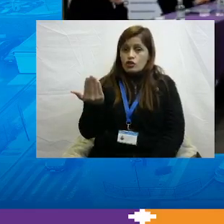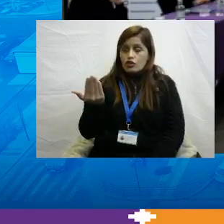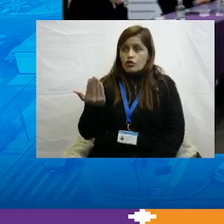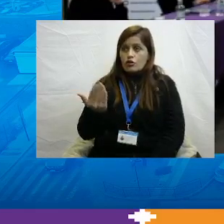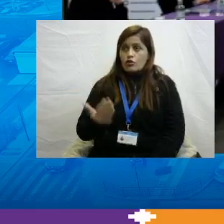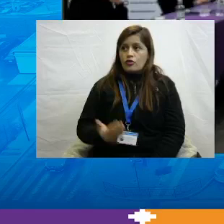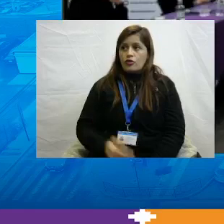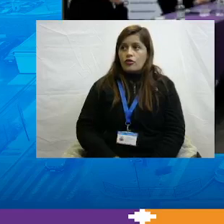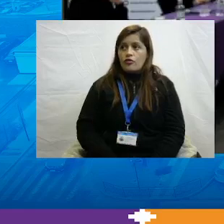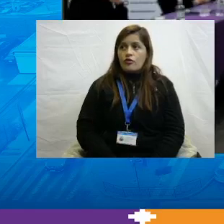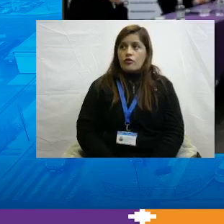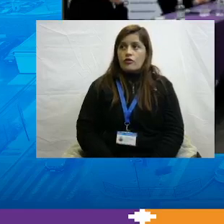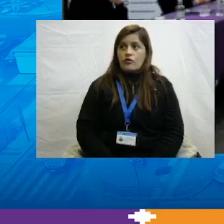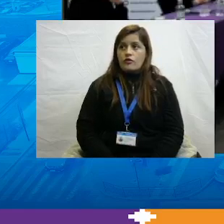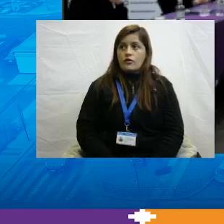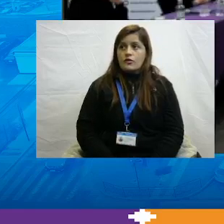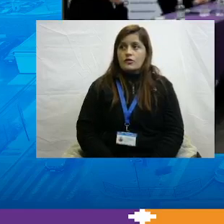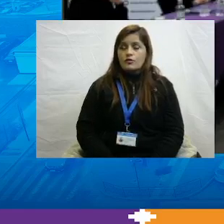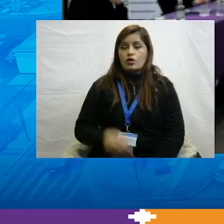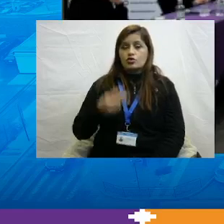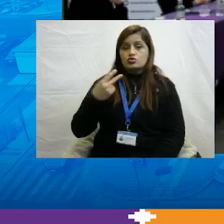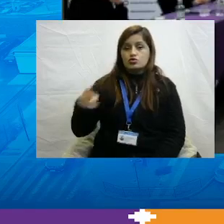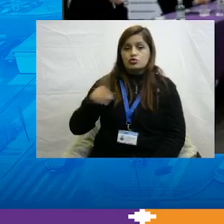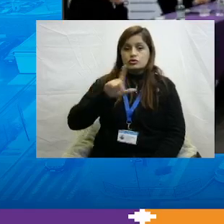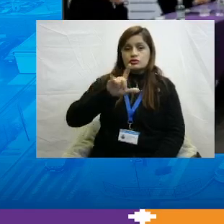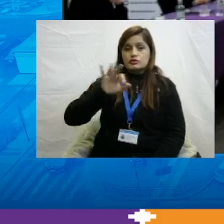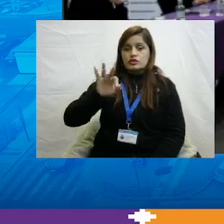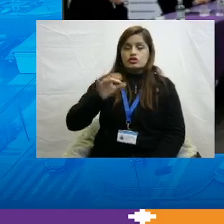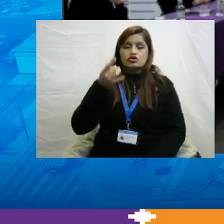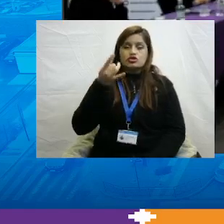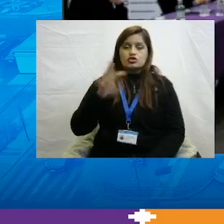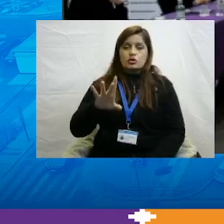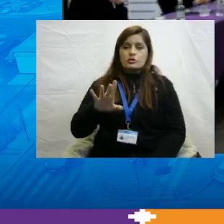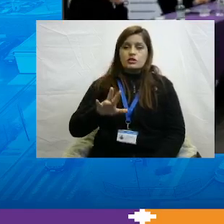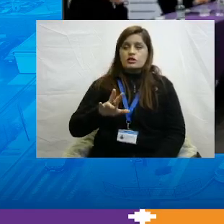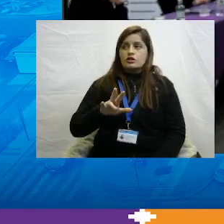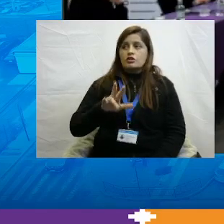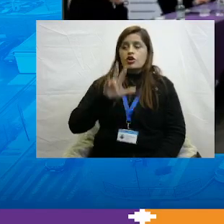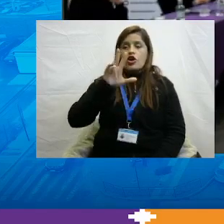adicional, respecto a sus 73 años, él solamente recibiría